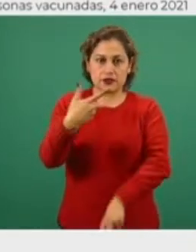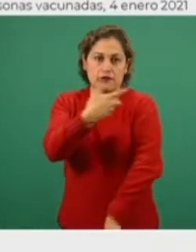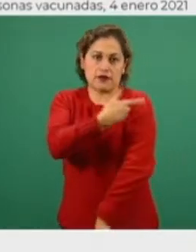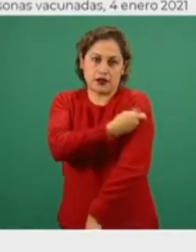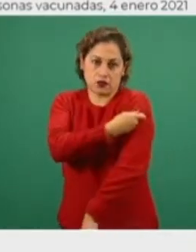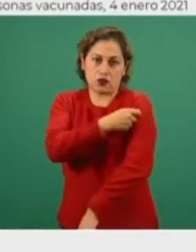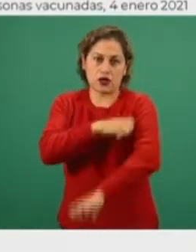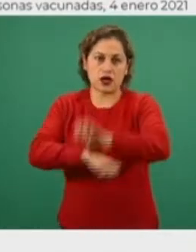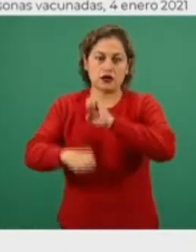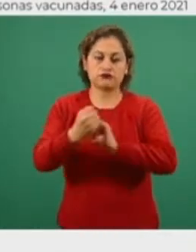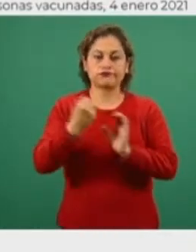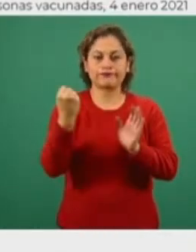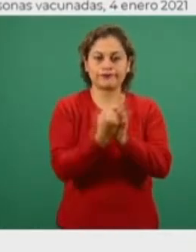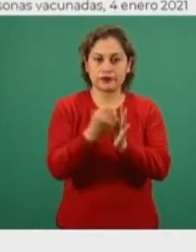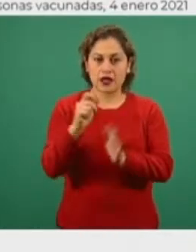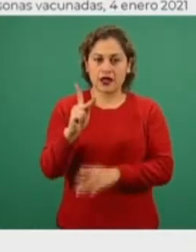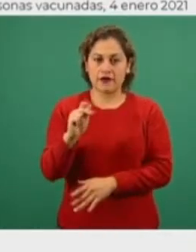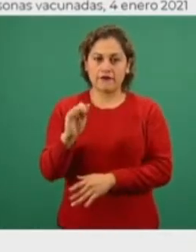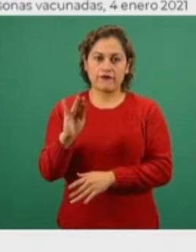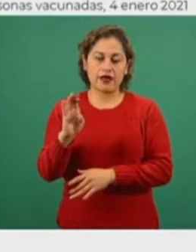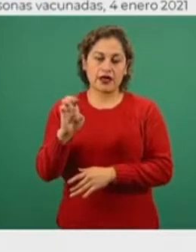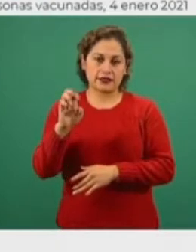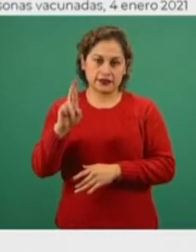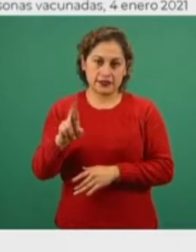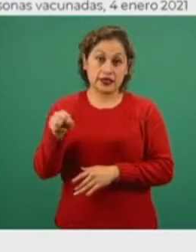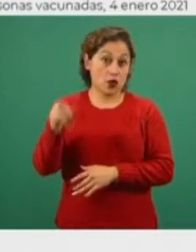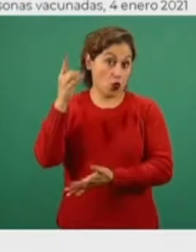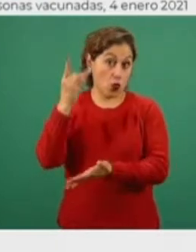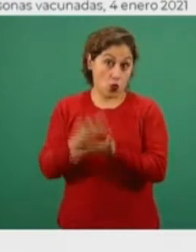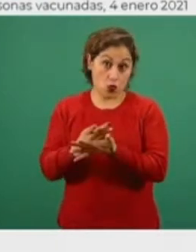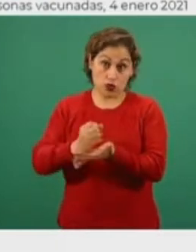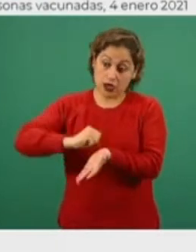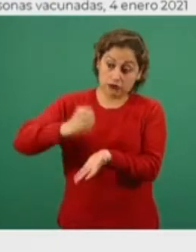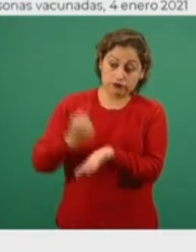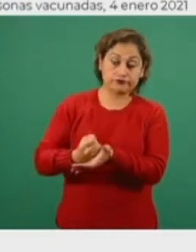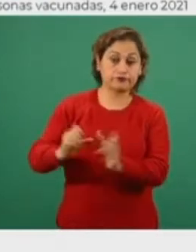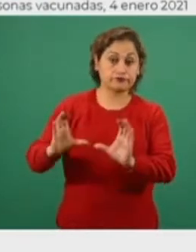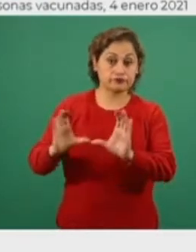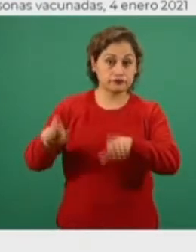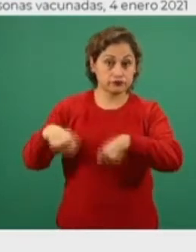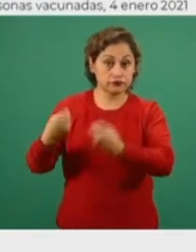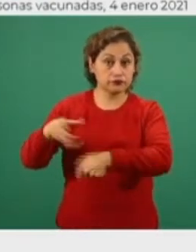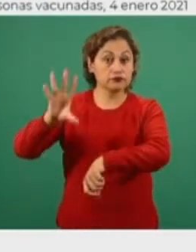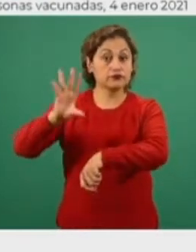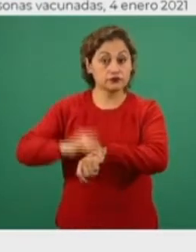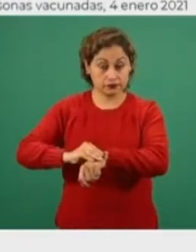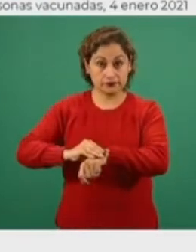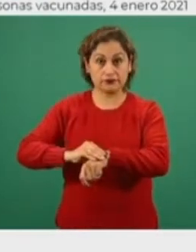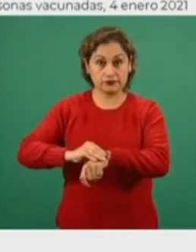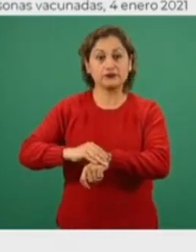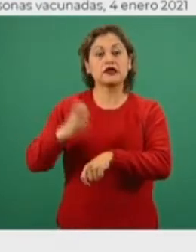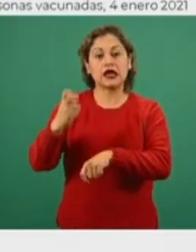Pfizer, que es la única vacuna que está aprobada, es la única vacuna que existe, en la que nos ha llegado ya